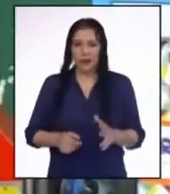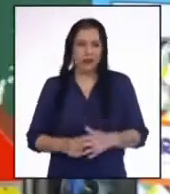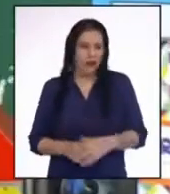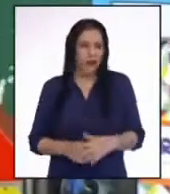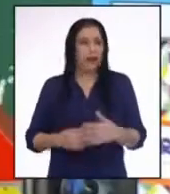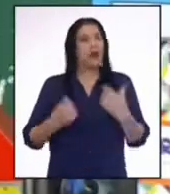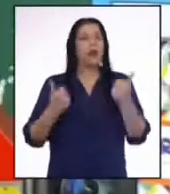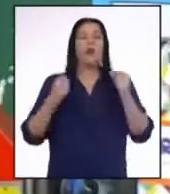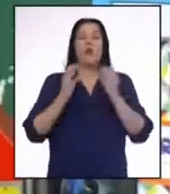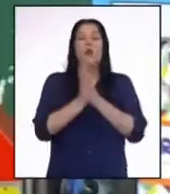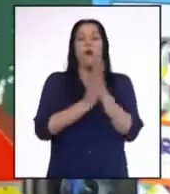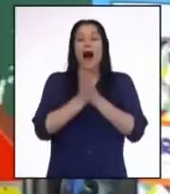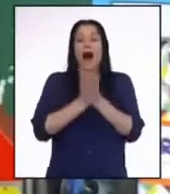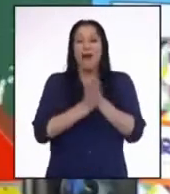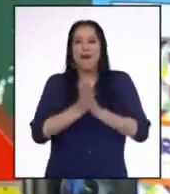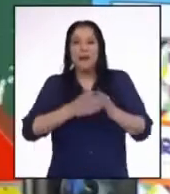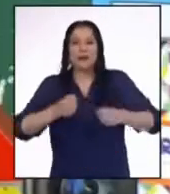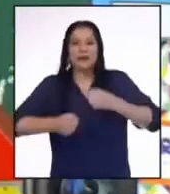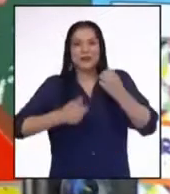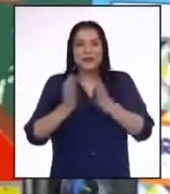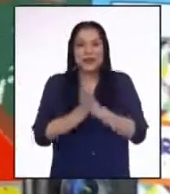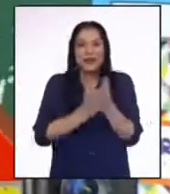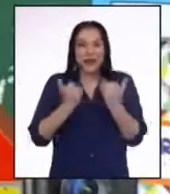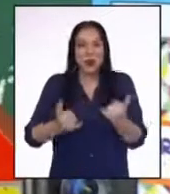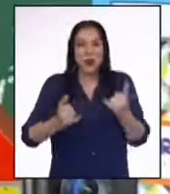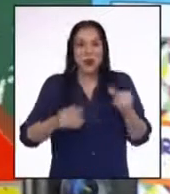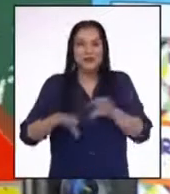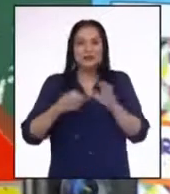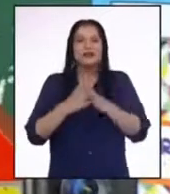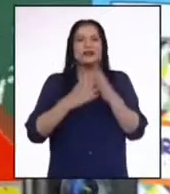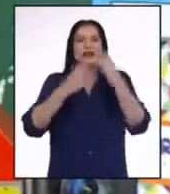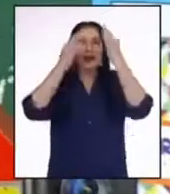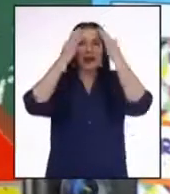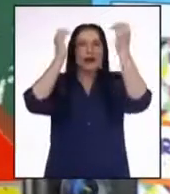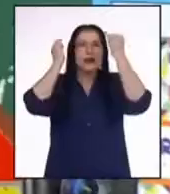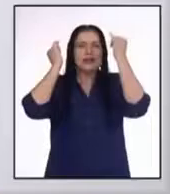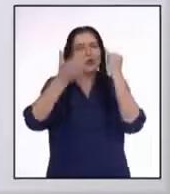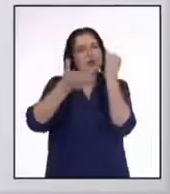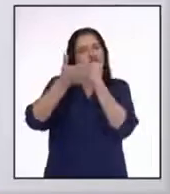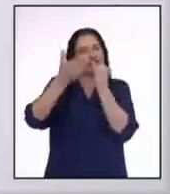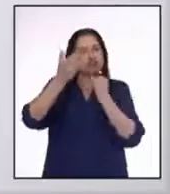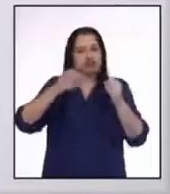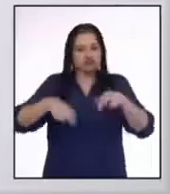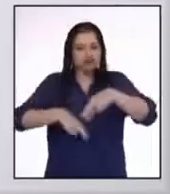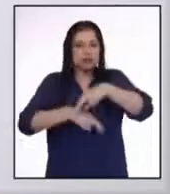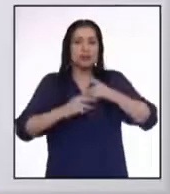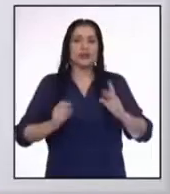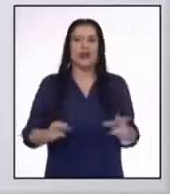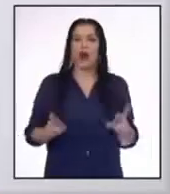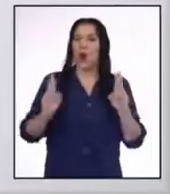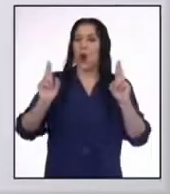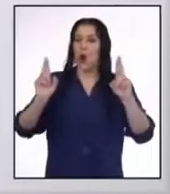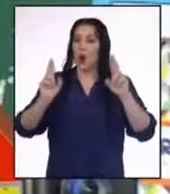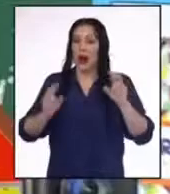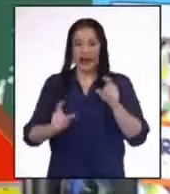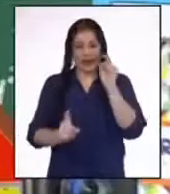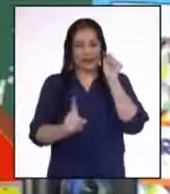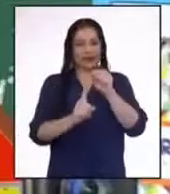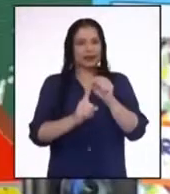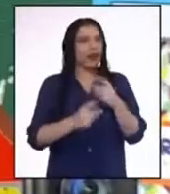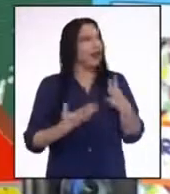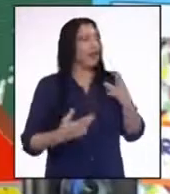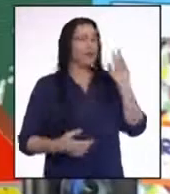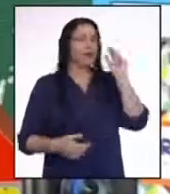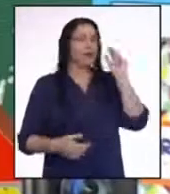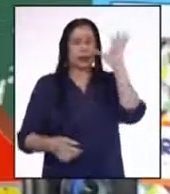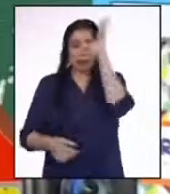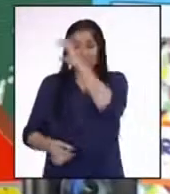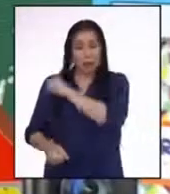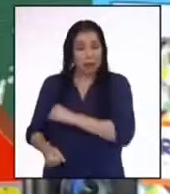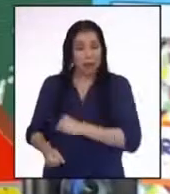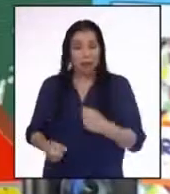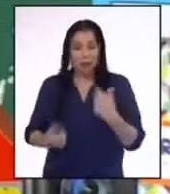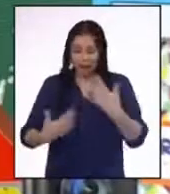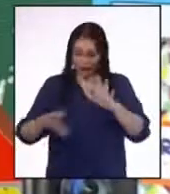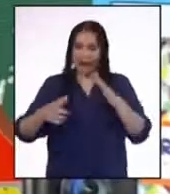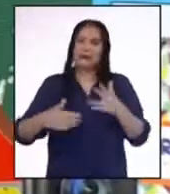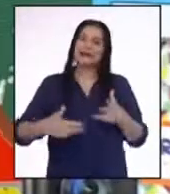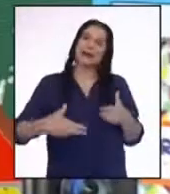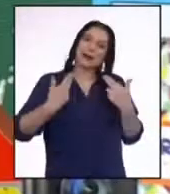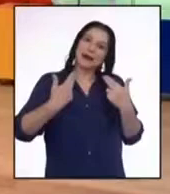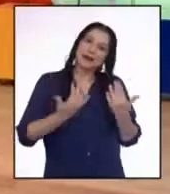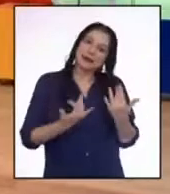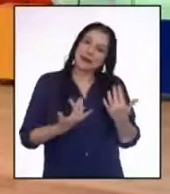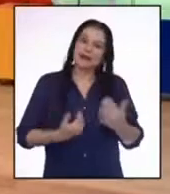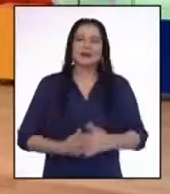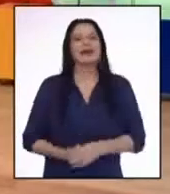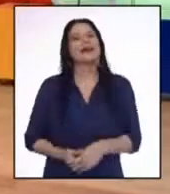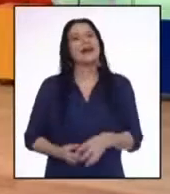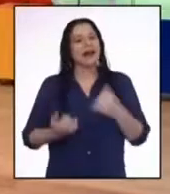¡Qué fascinante lo que haremos hoy! Ya me veo haciendo trazos y mediciones. Espero que precisos. Profesora, no nos dimos cuenta que ya estaba